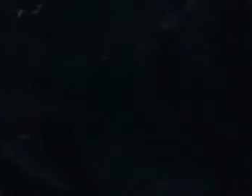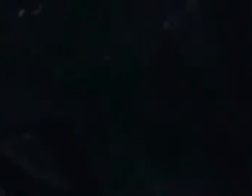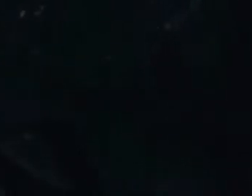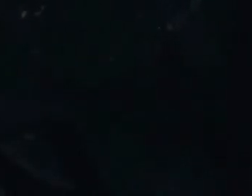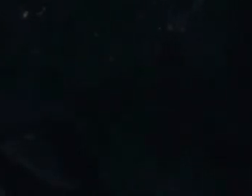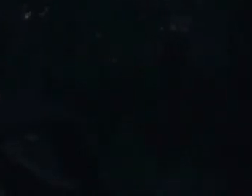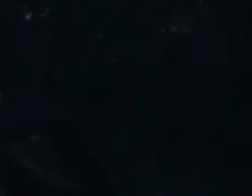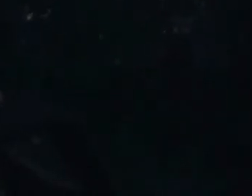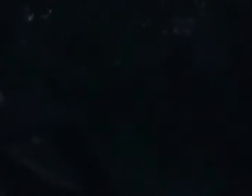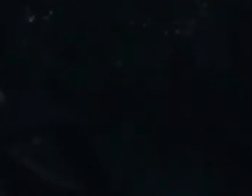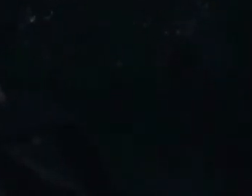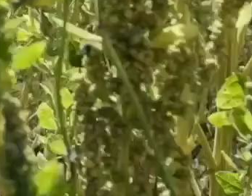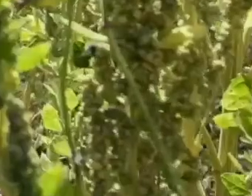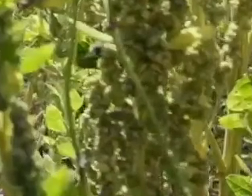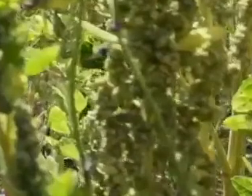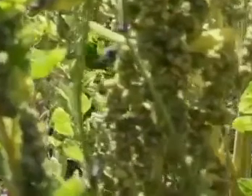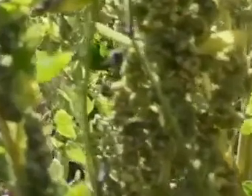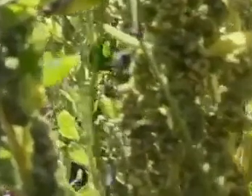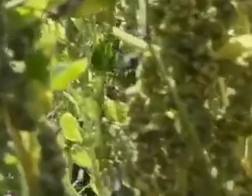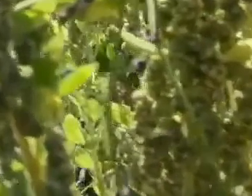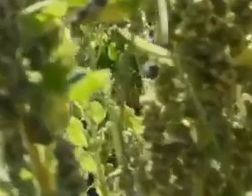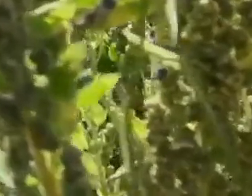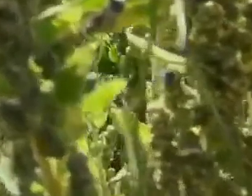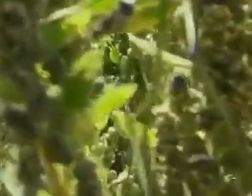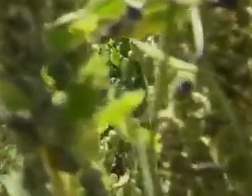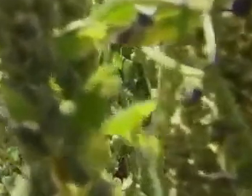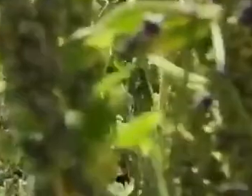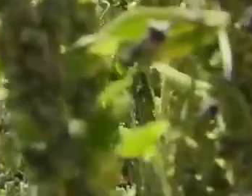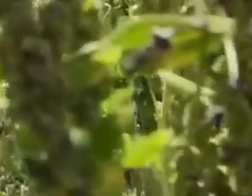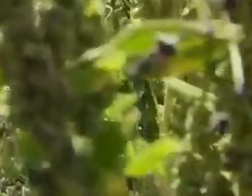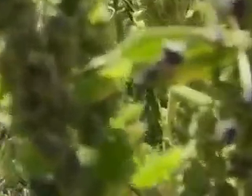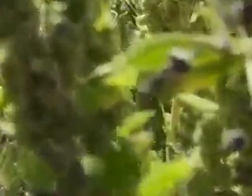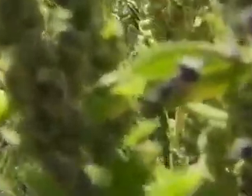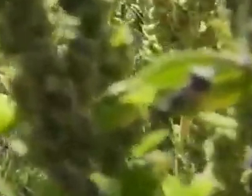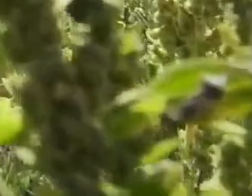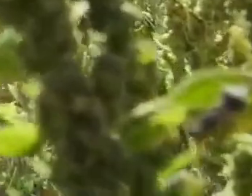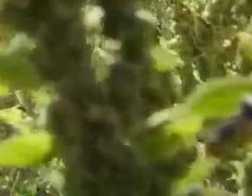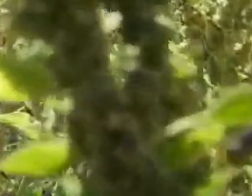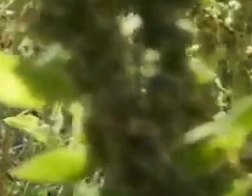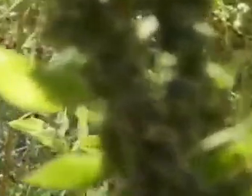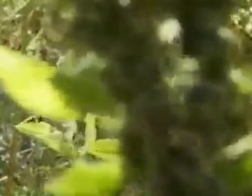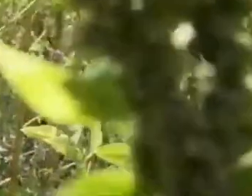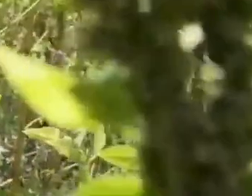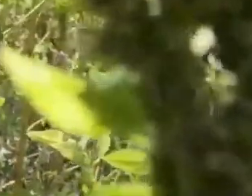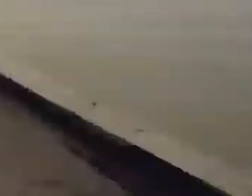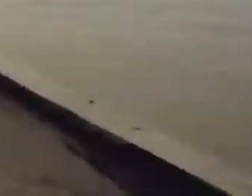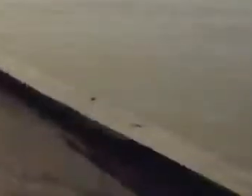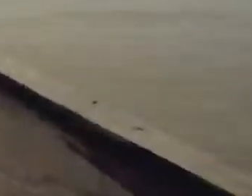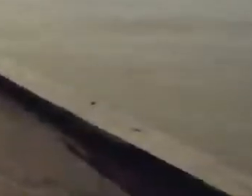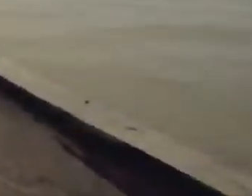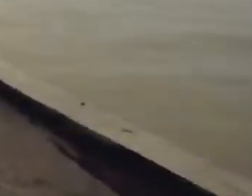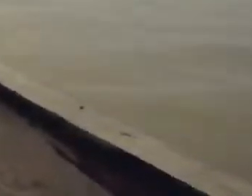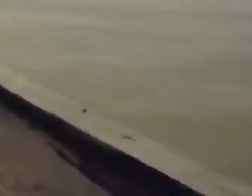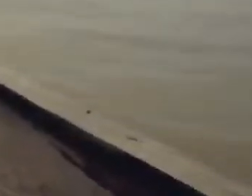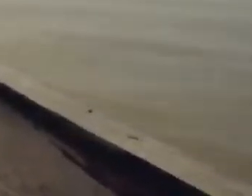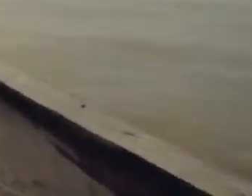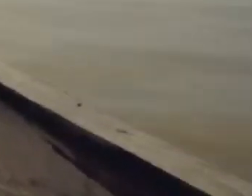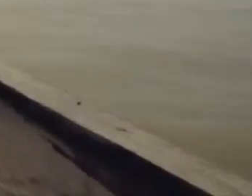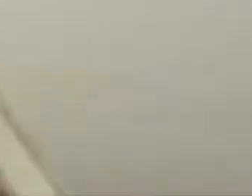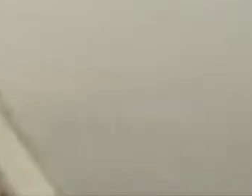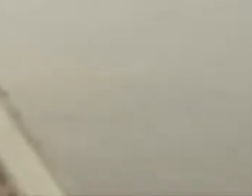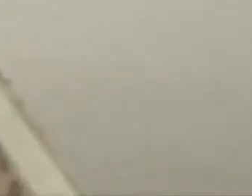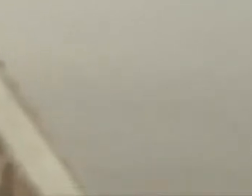es cuestionarnos frente al mundo que nos rodea. Que logremos encontrar un propósito de identidad que aún los colombianos